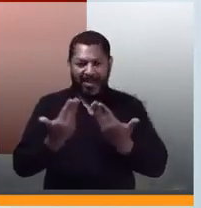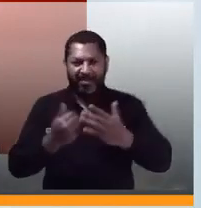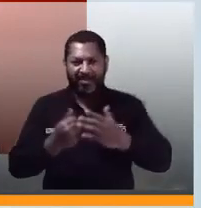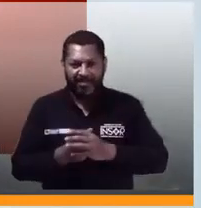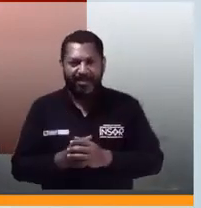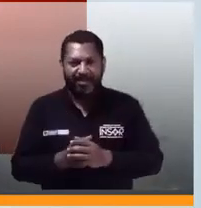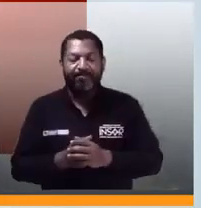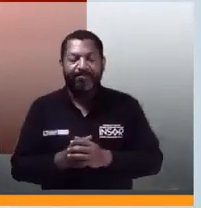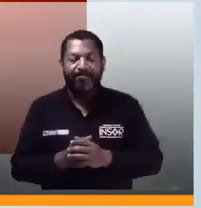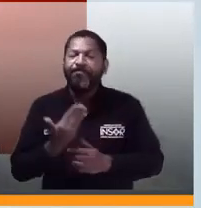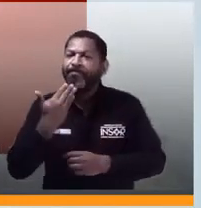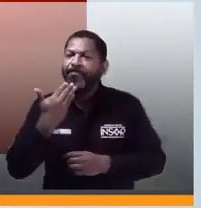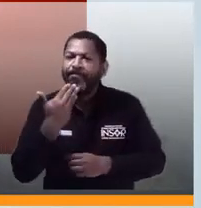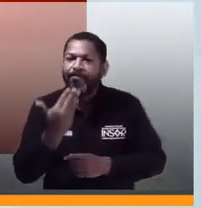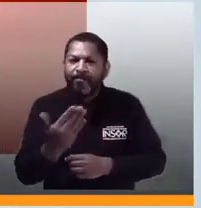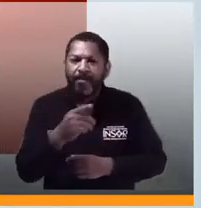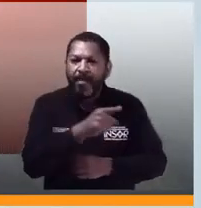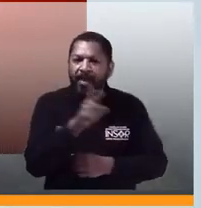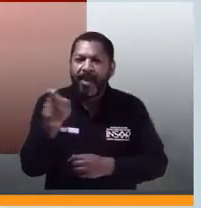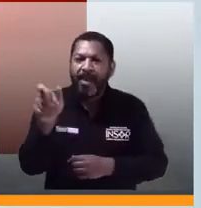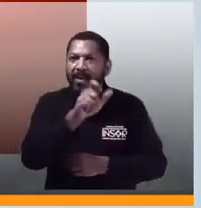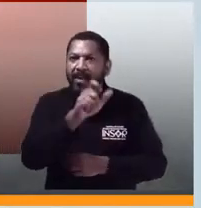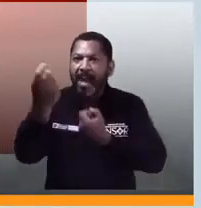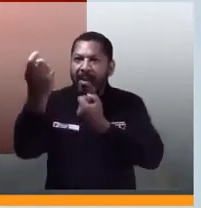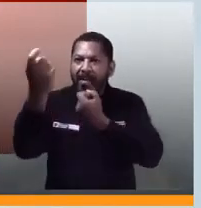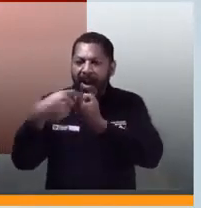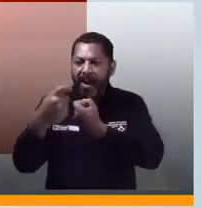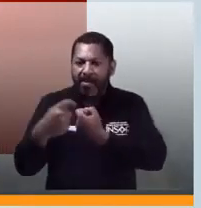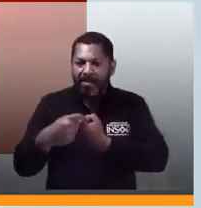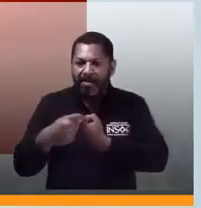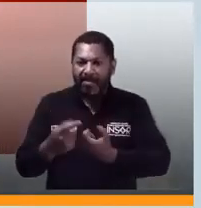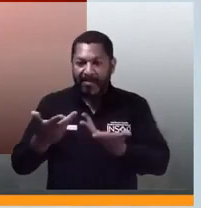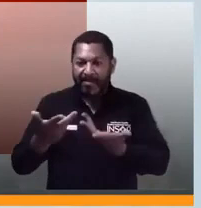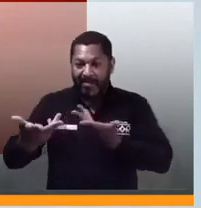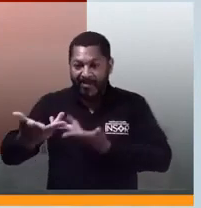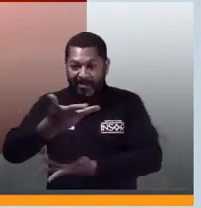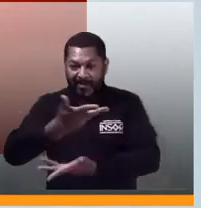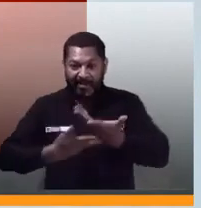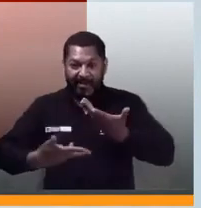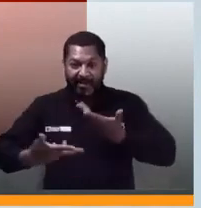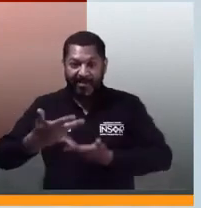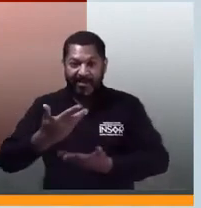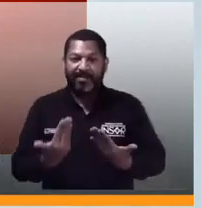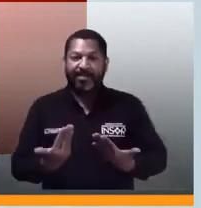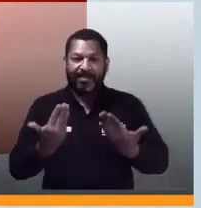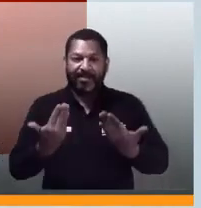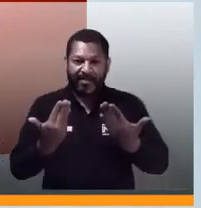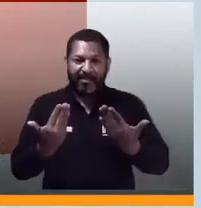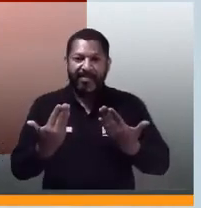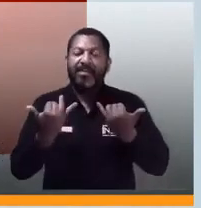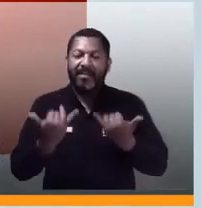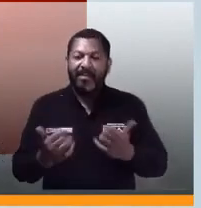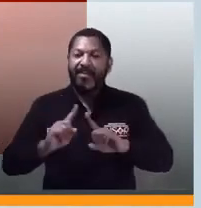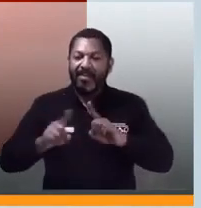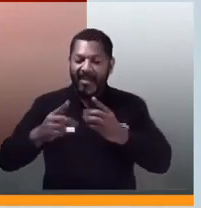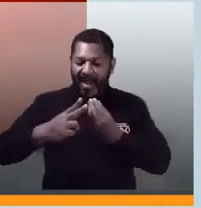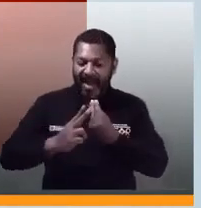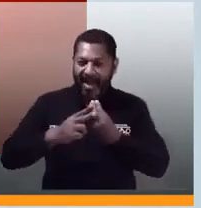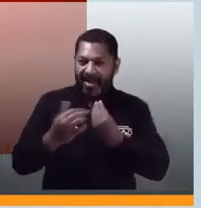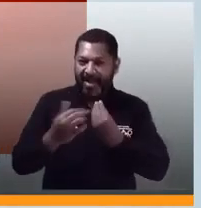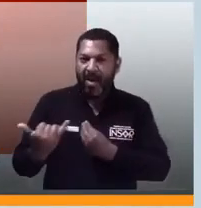gracias también a todas las personas que están conectadas y que interactuaron con nosotros con estas herramientas que